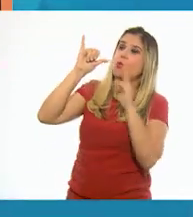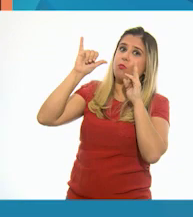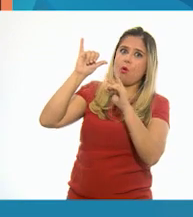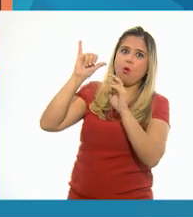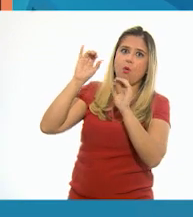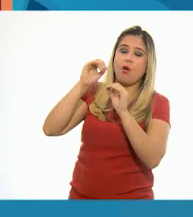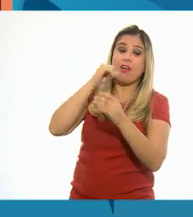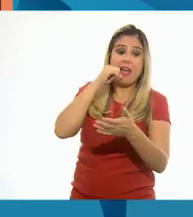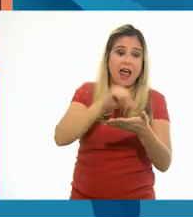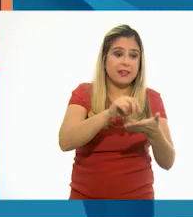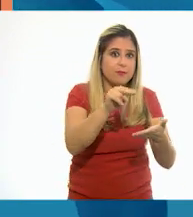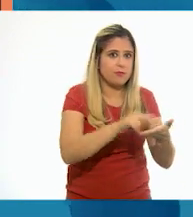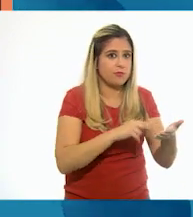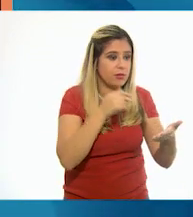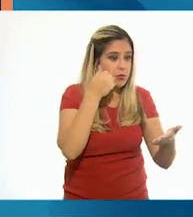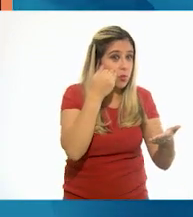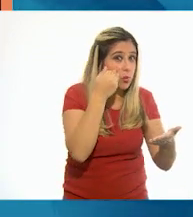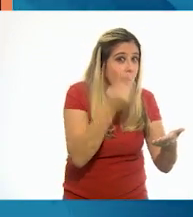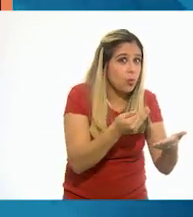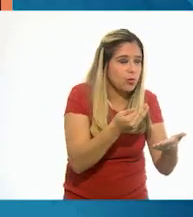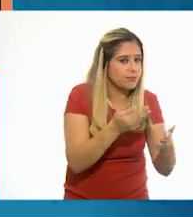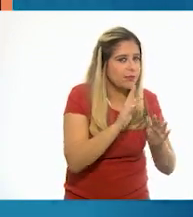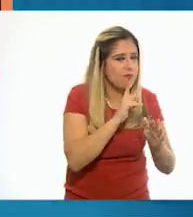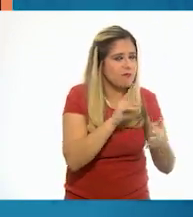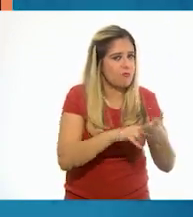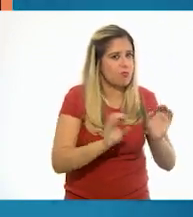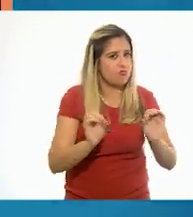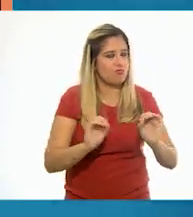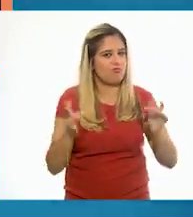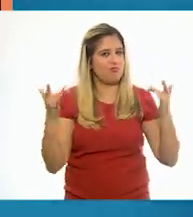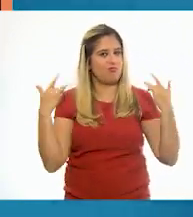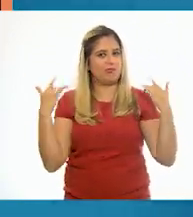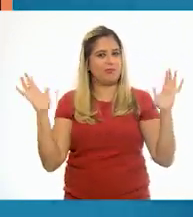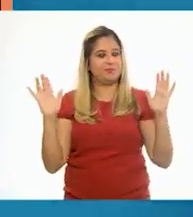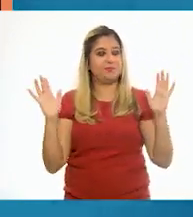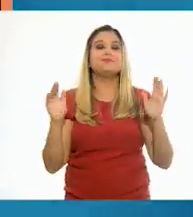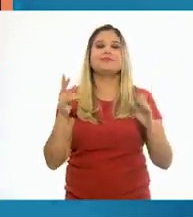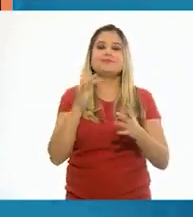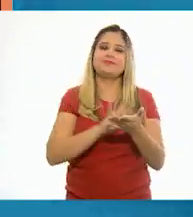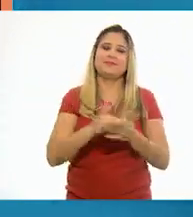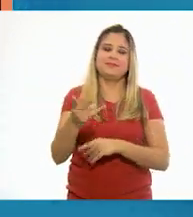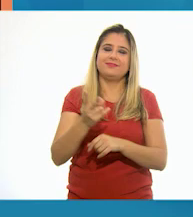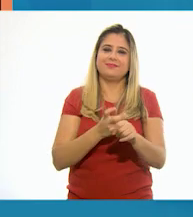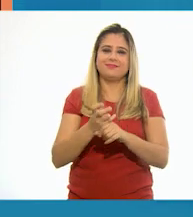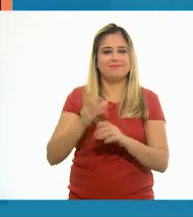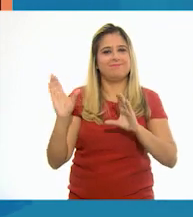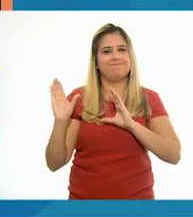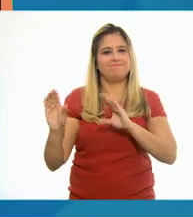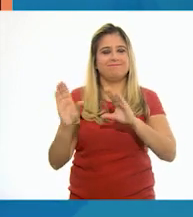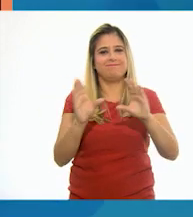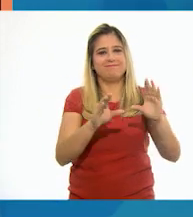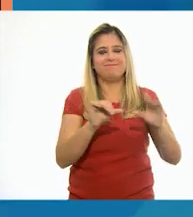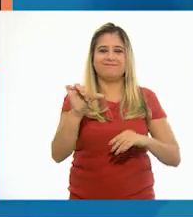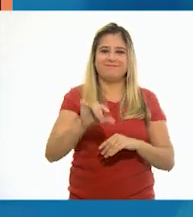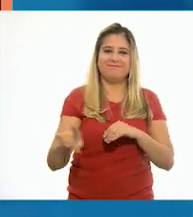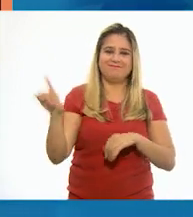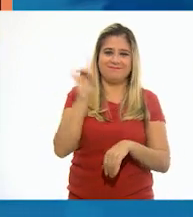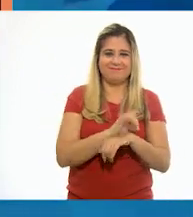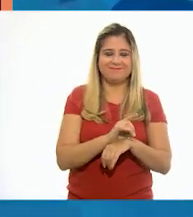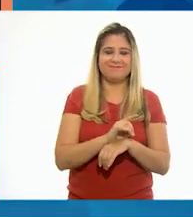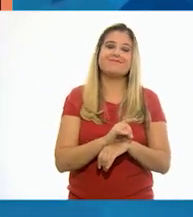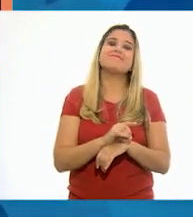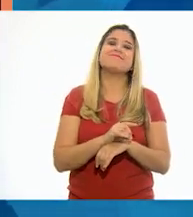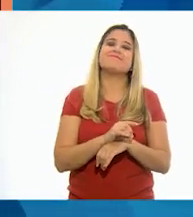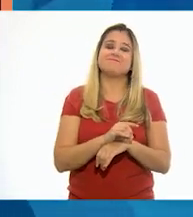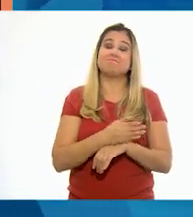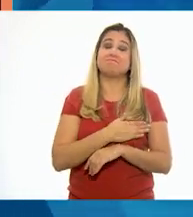firmes carta que no leas. Agradecemos a nuestros invitados el conocimiento que han impartido con nosotros. Muy